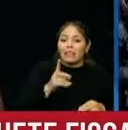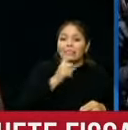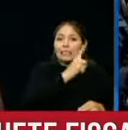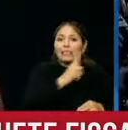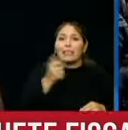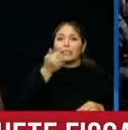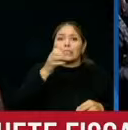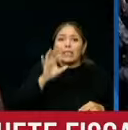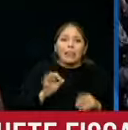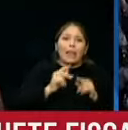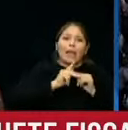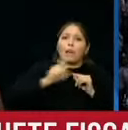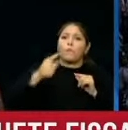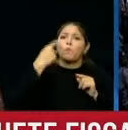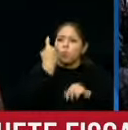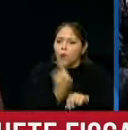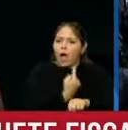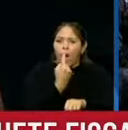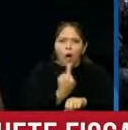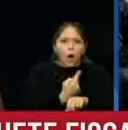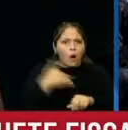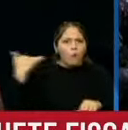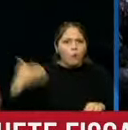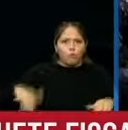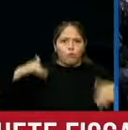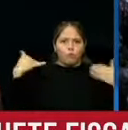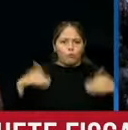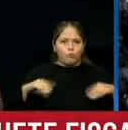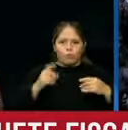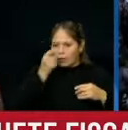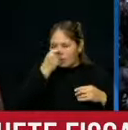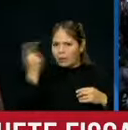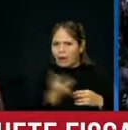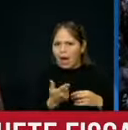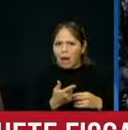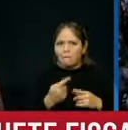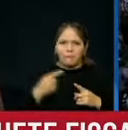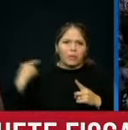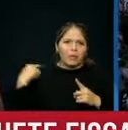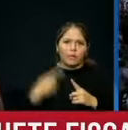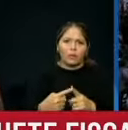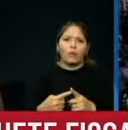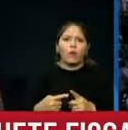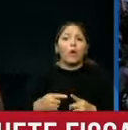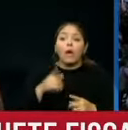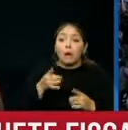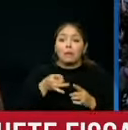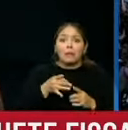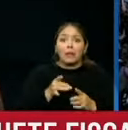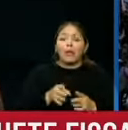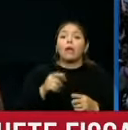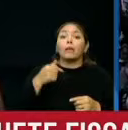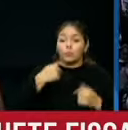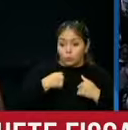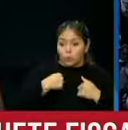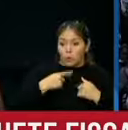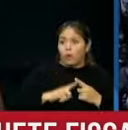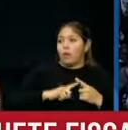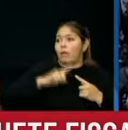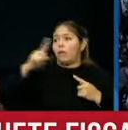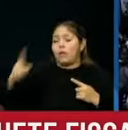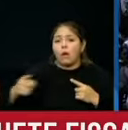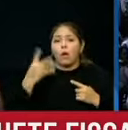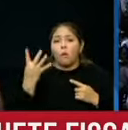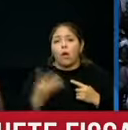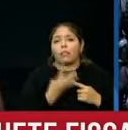bases, ella queda realmente como escindida del bloque. Un inciso. Claro, porque no le perdonan desde cercano al presidente y al